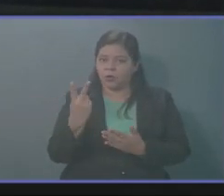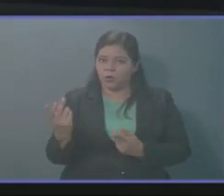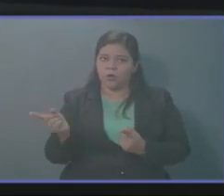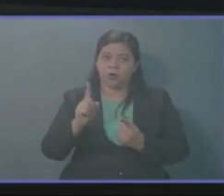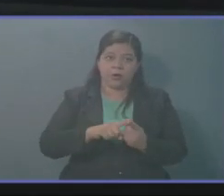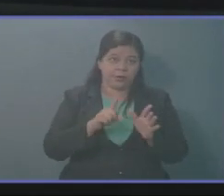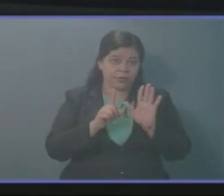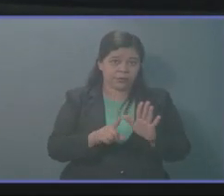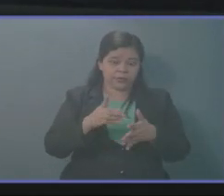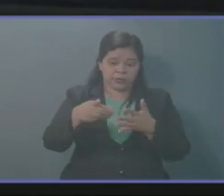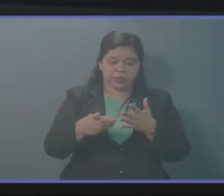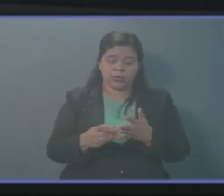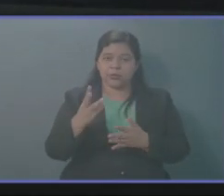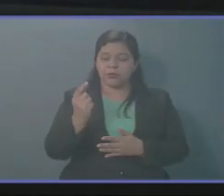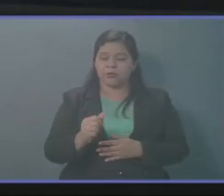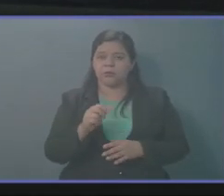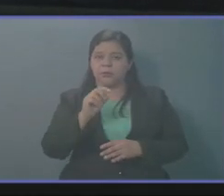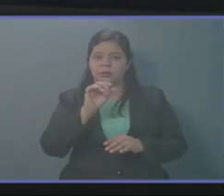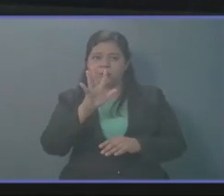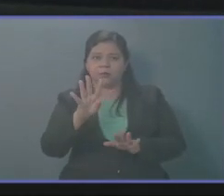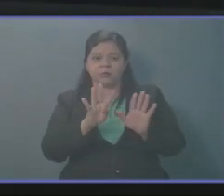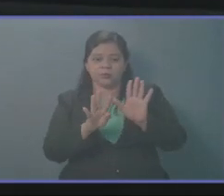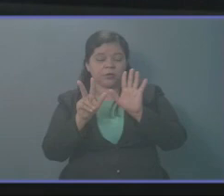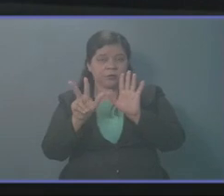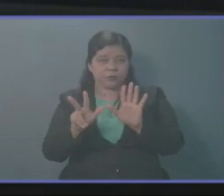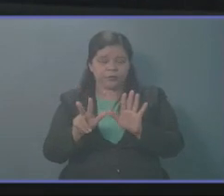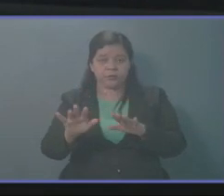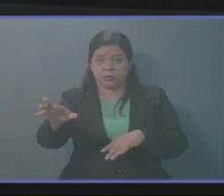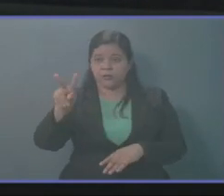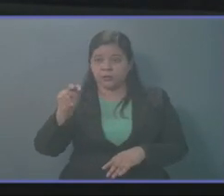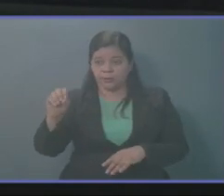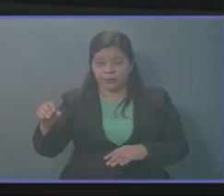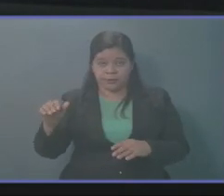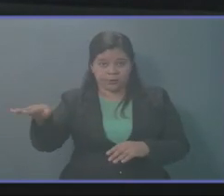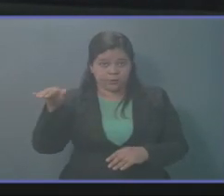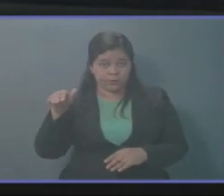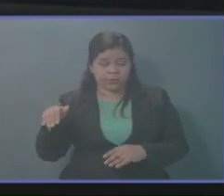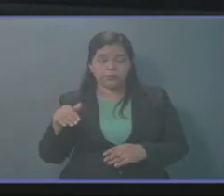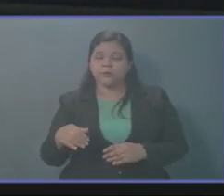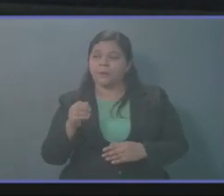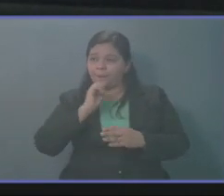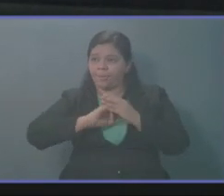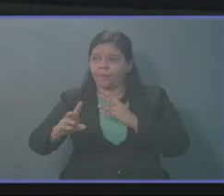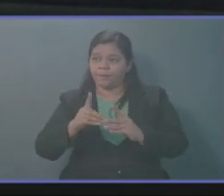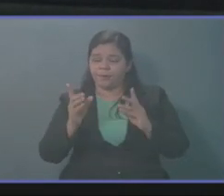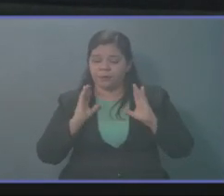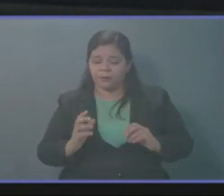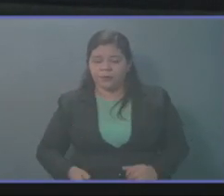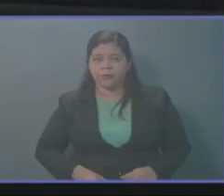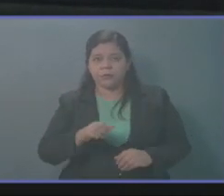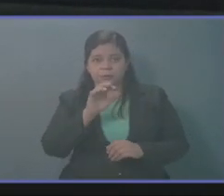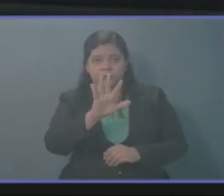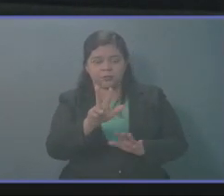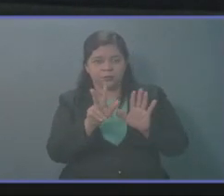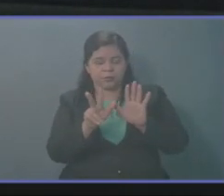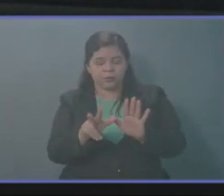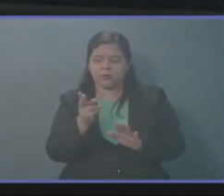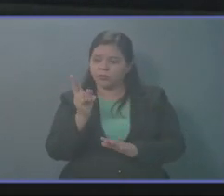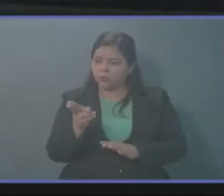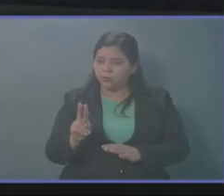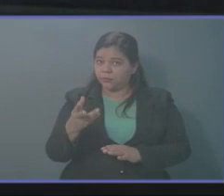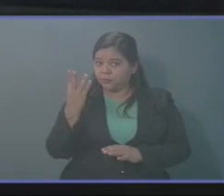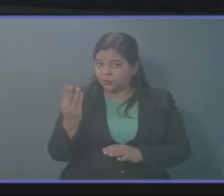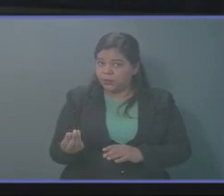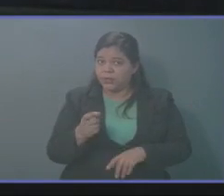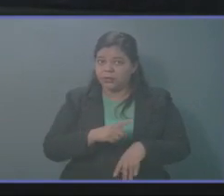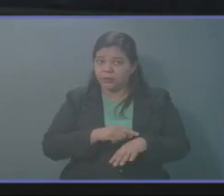decreto legislativo 598 de fecha 20 de marzo de 2020, publicado en el diario oficial 58, tomo 426 de la misma fecha, el vencimiento